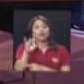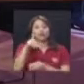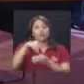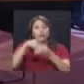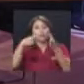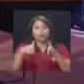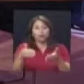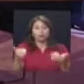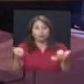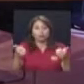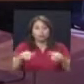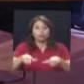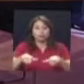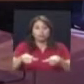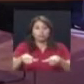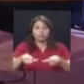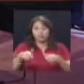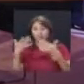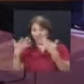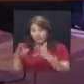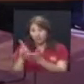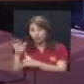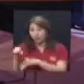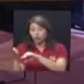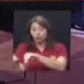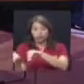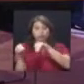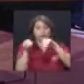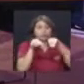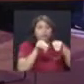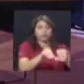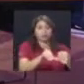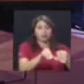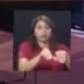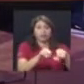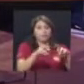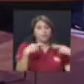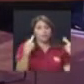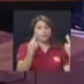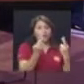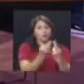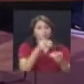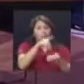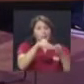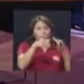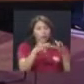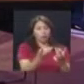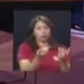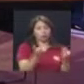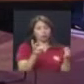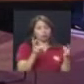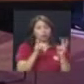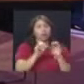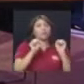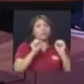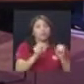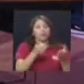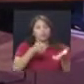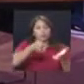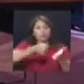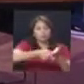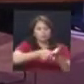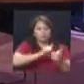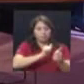proyecto cuando vuelva a plenario se permita al menos votarlo no puede ser que pase